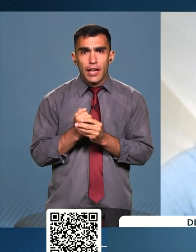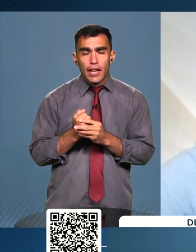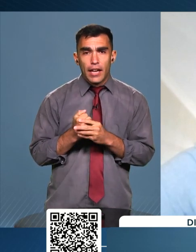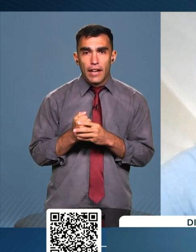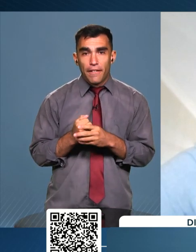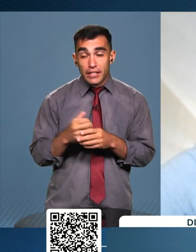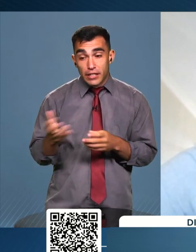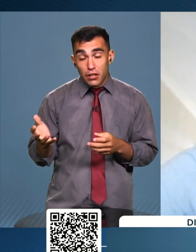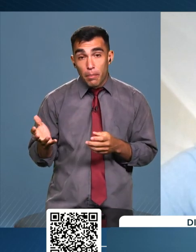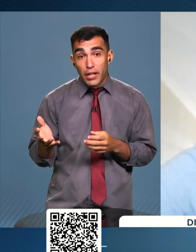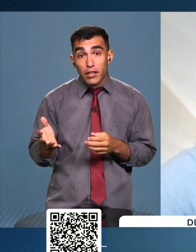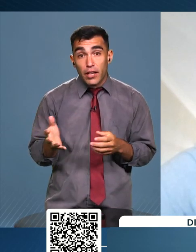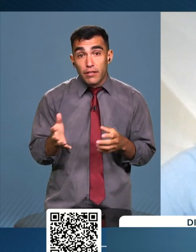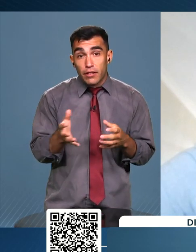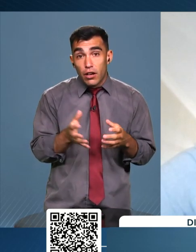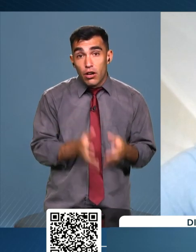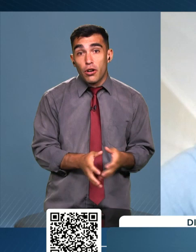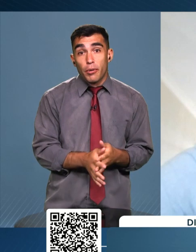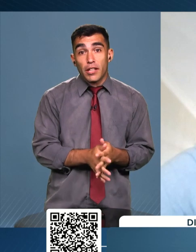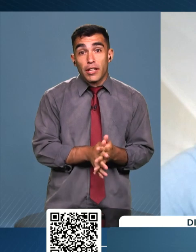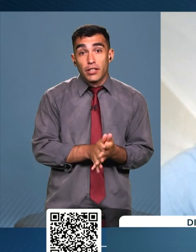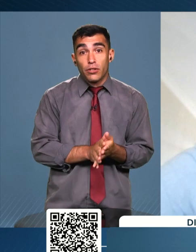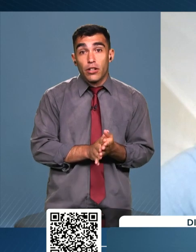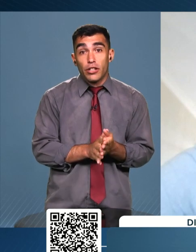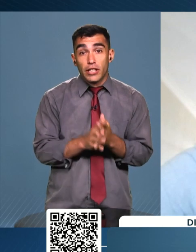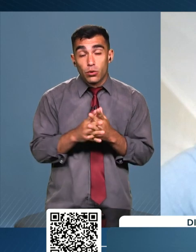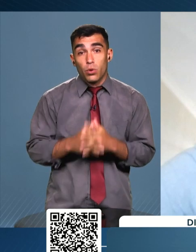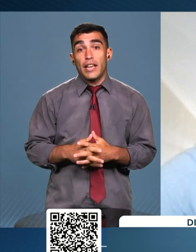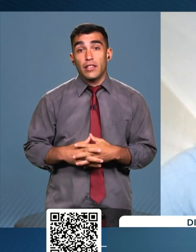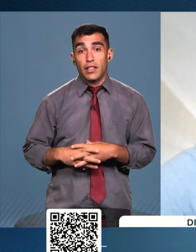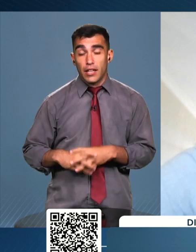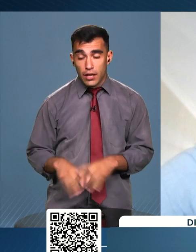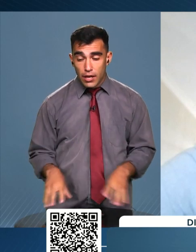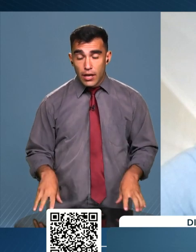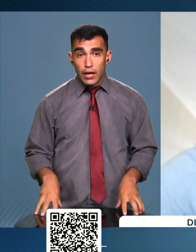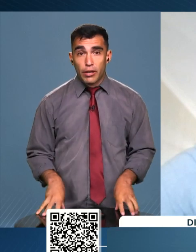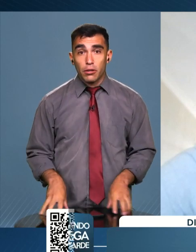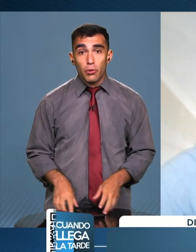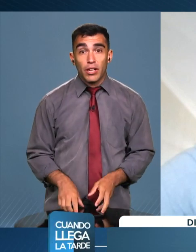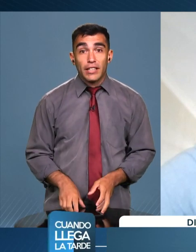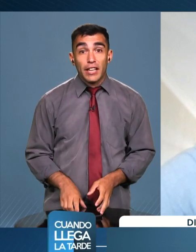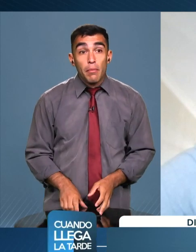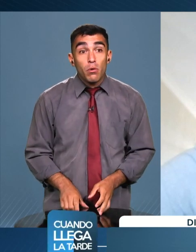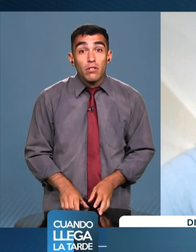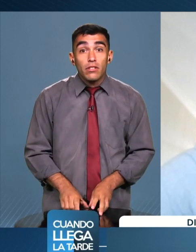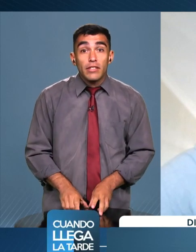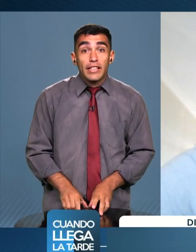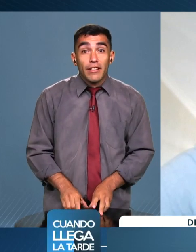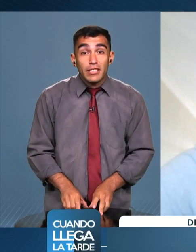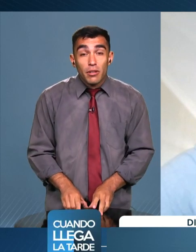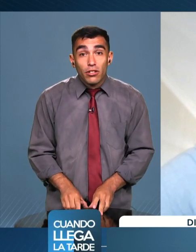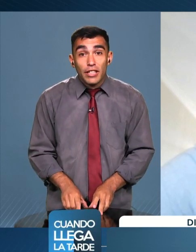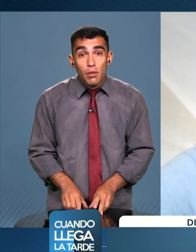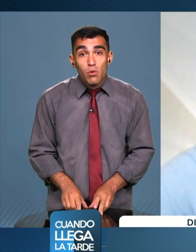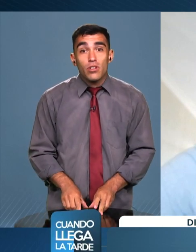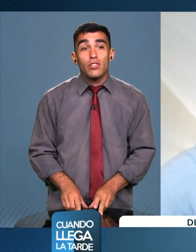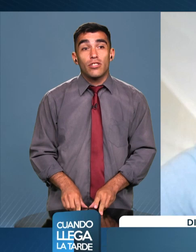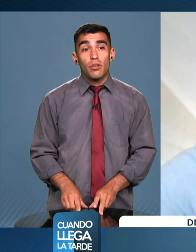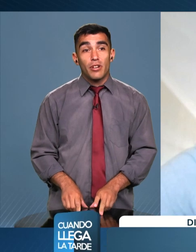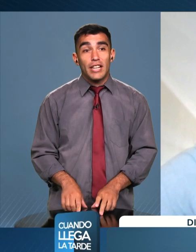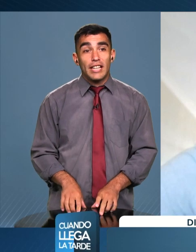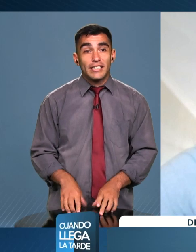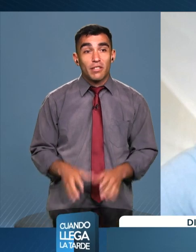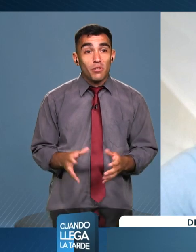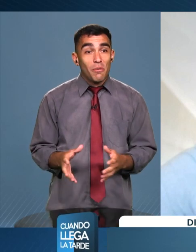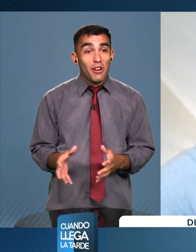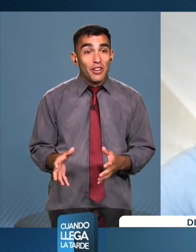que felicitaciones por este logro importante que recibieron los estudiantes de la educación pública. Tenemos un establecimiento de Temuco